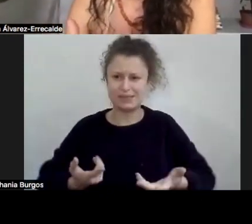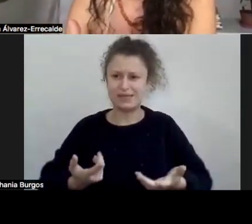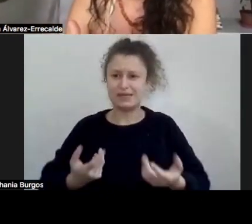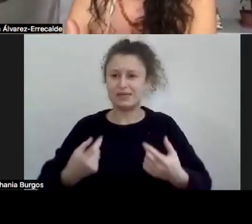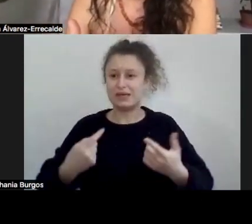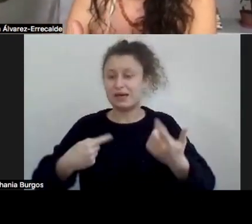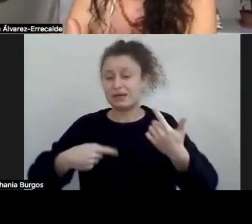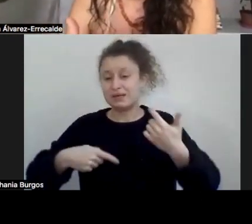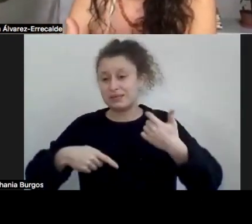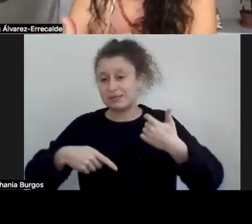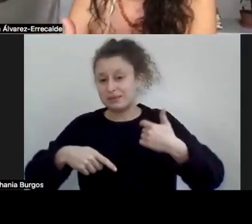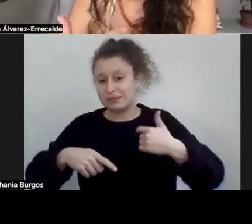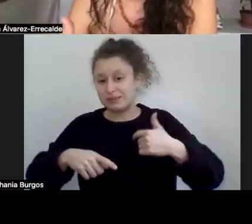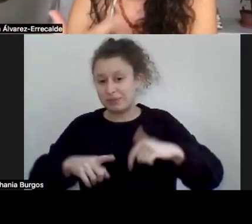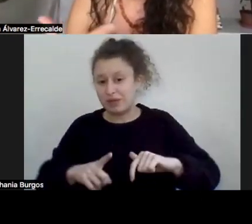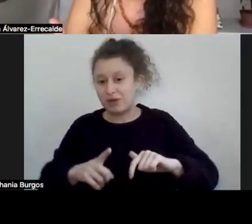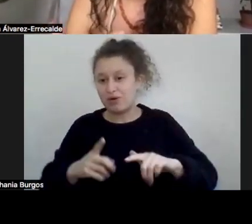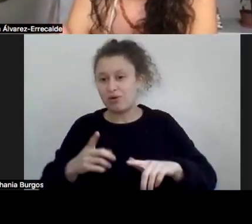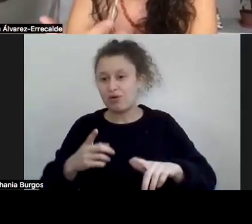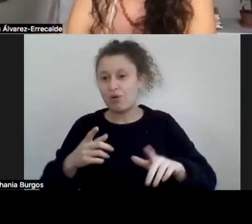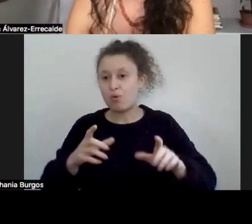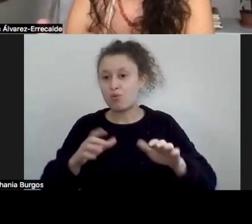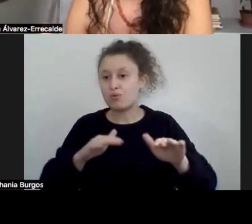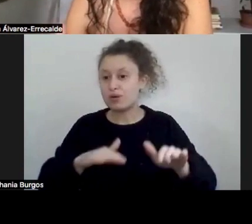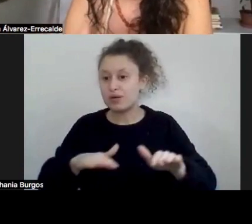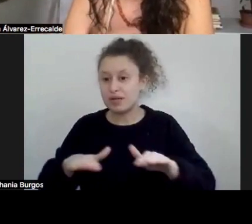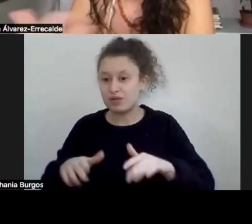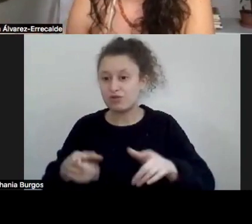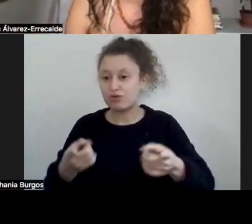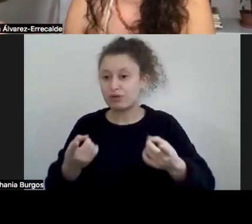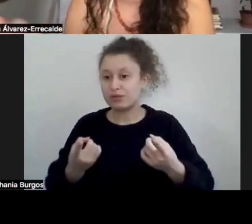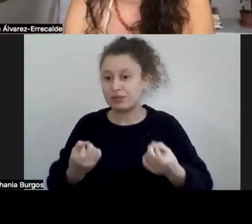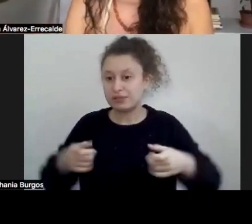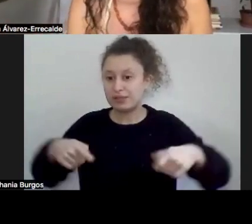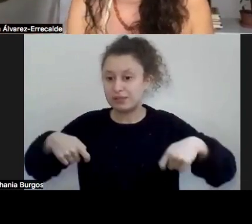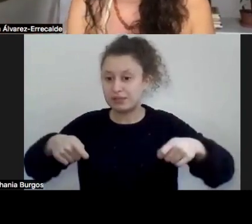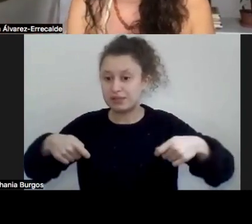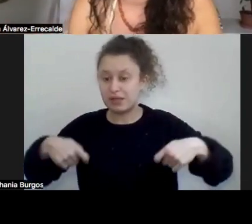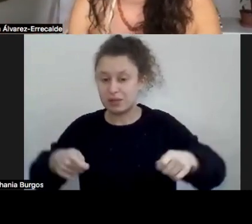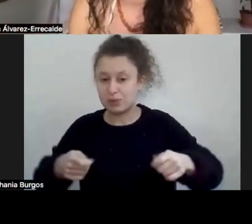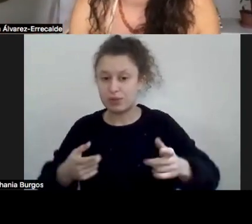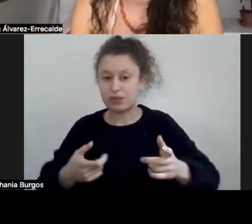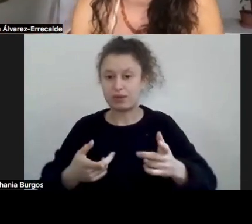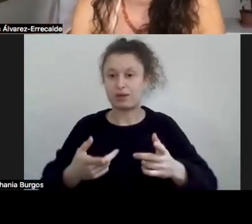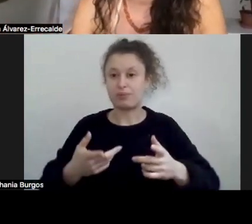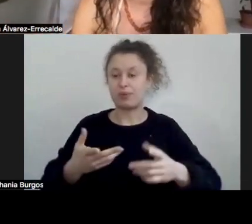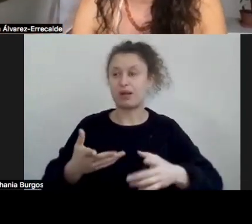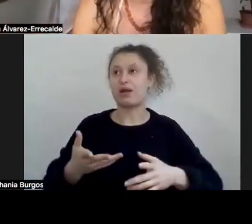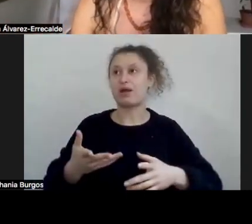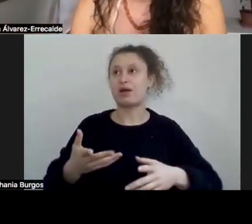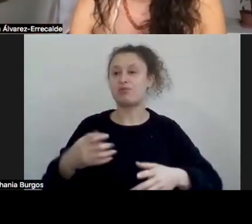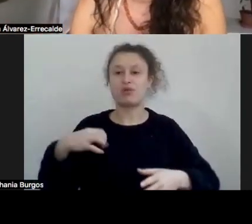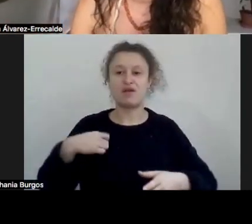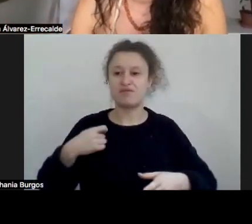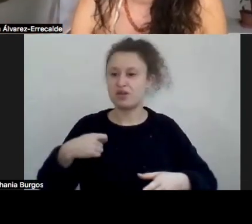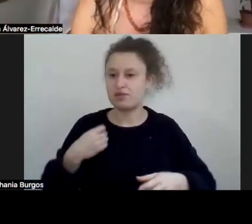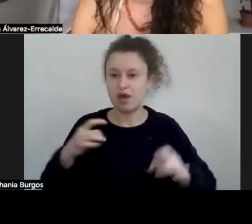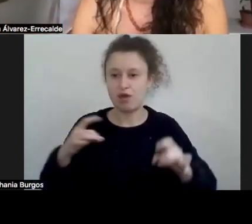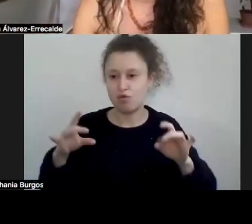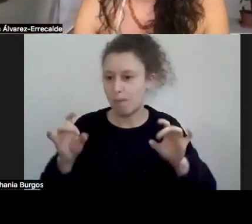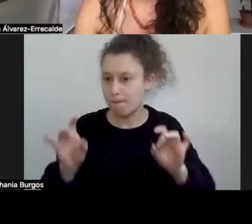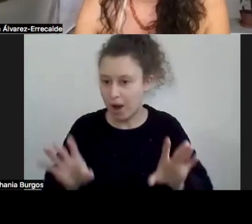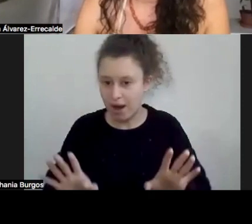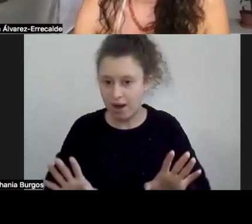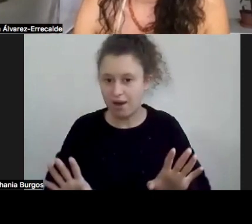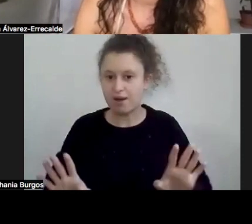trabajo de intentar hacer una vida típica, ¿no? Con infancias,